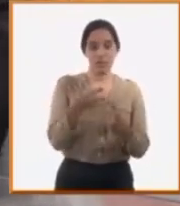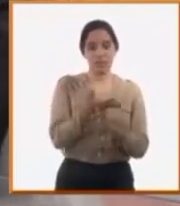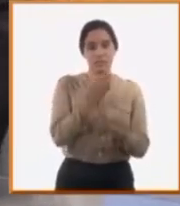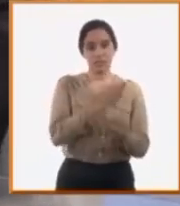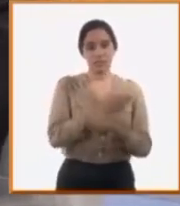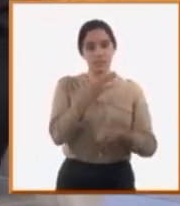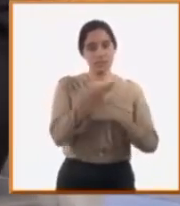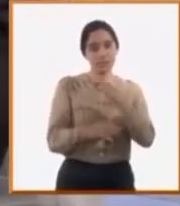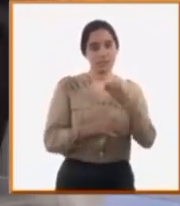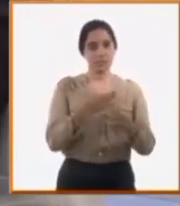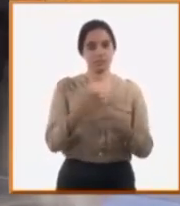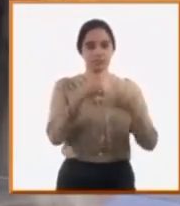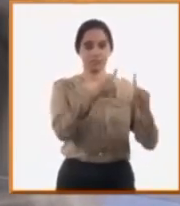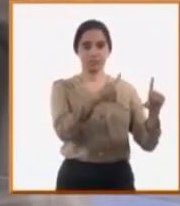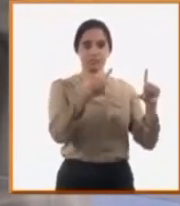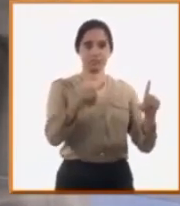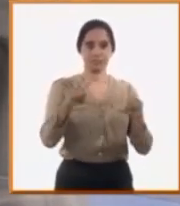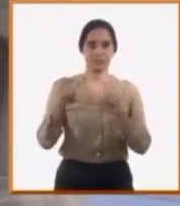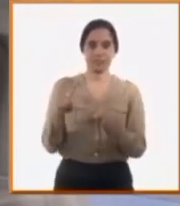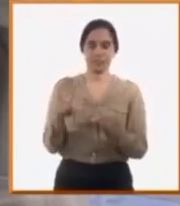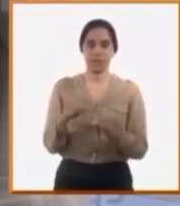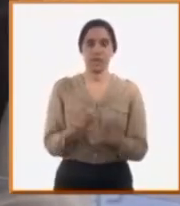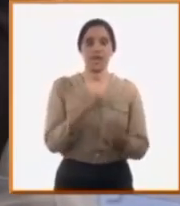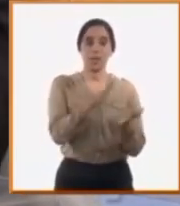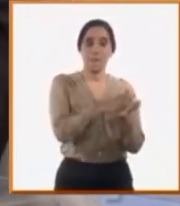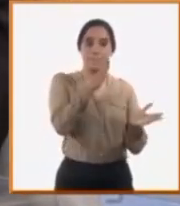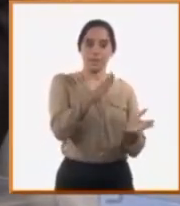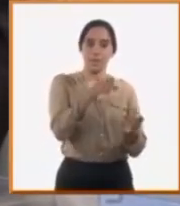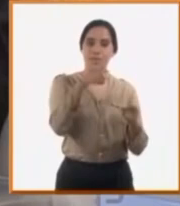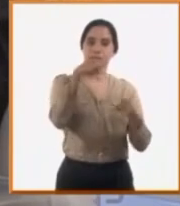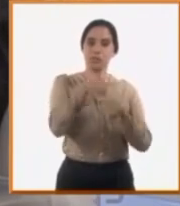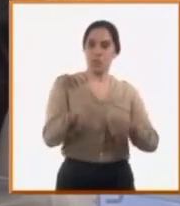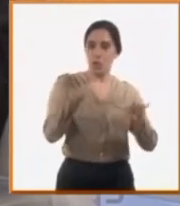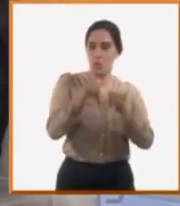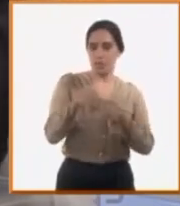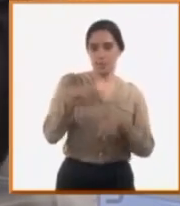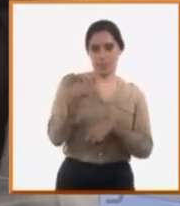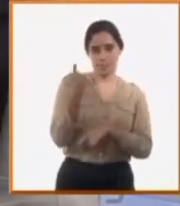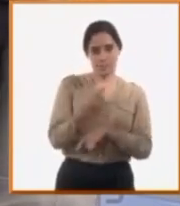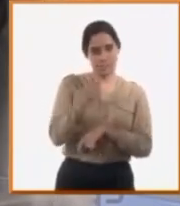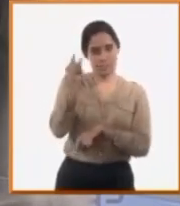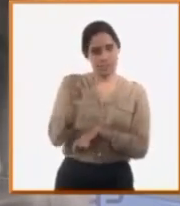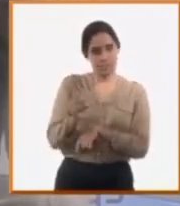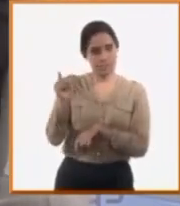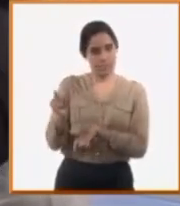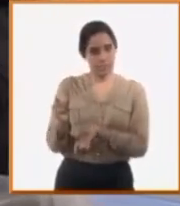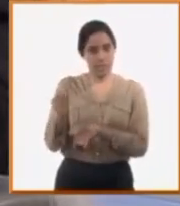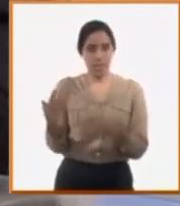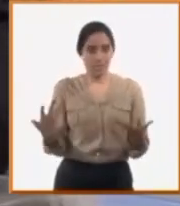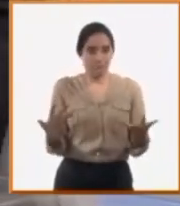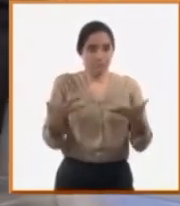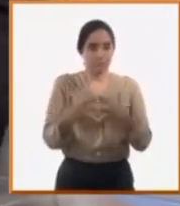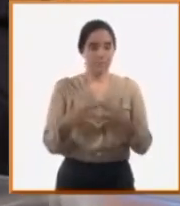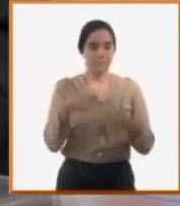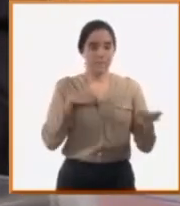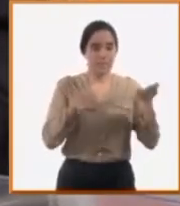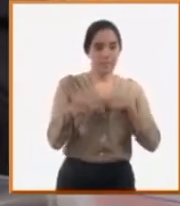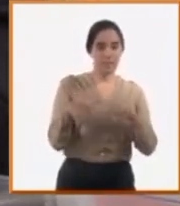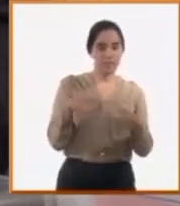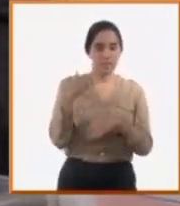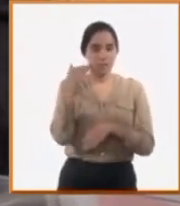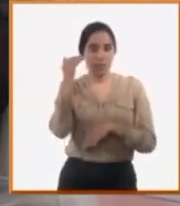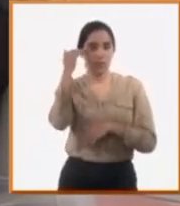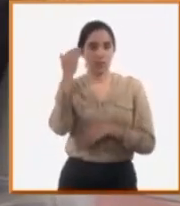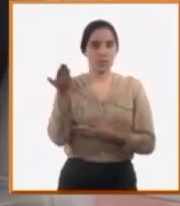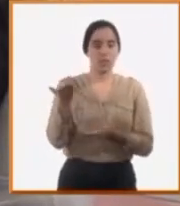en el spot en la el compromiso de la universidad el compromiso de la educación superior con la transformación social sostenible con el cumplimiento de